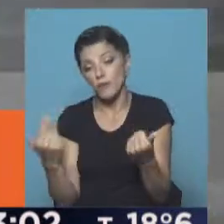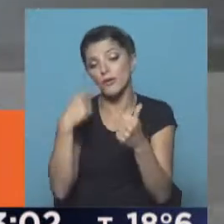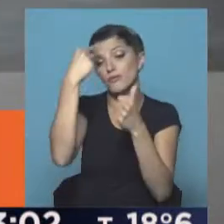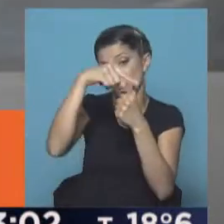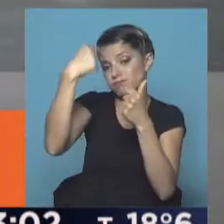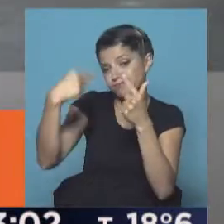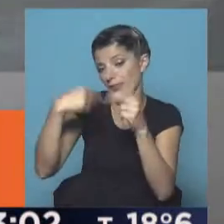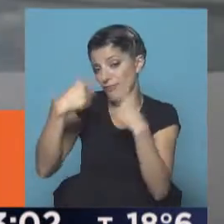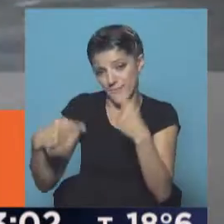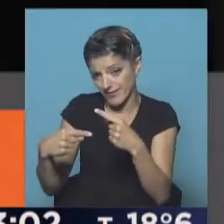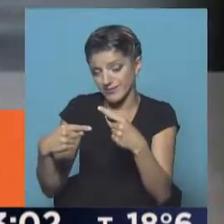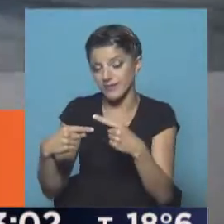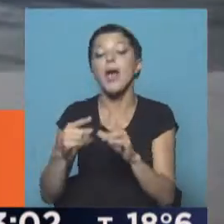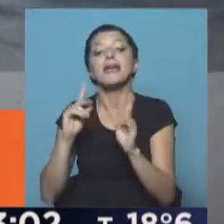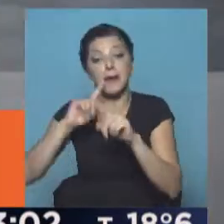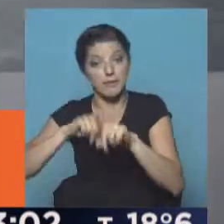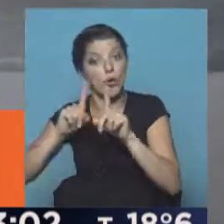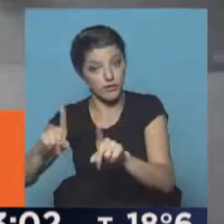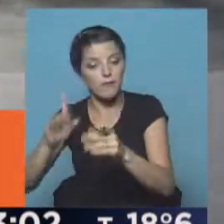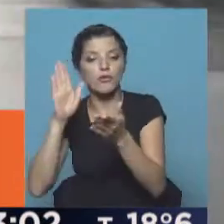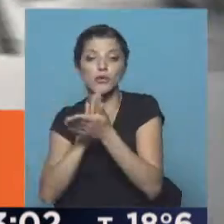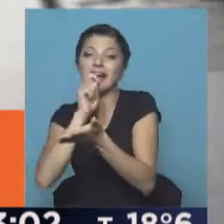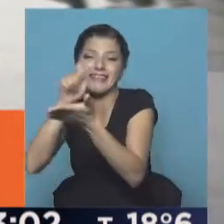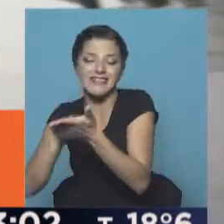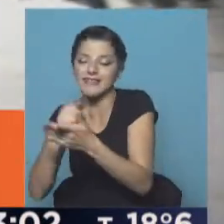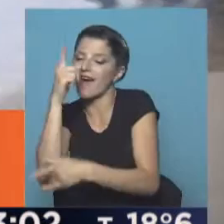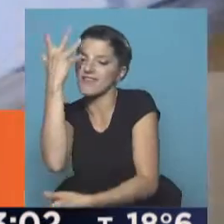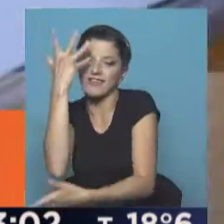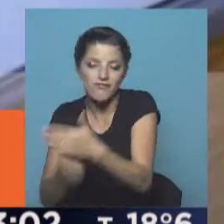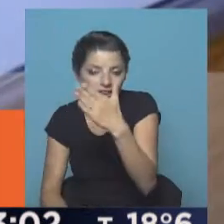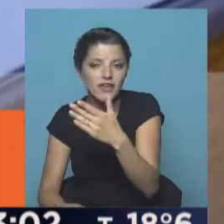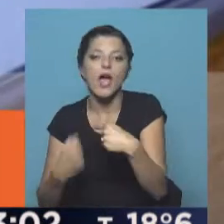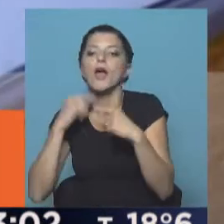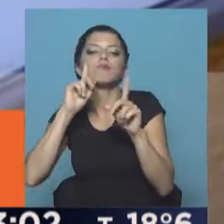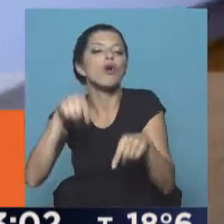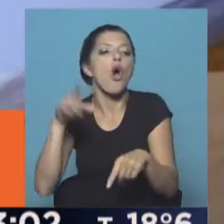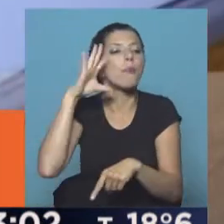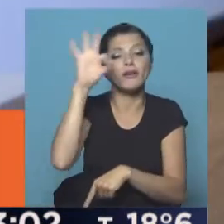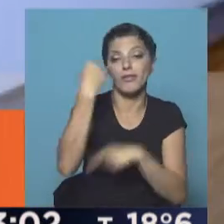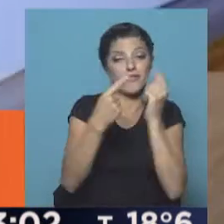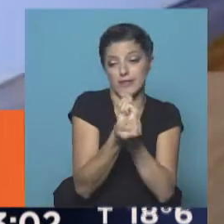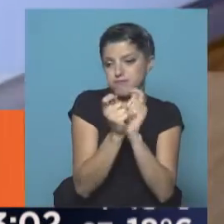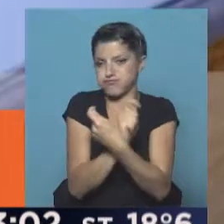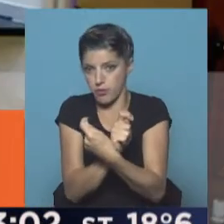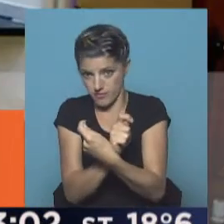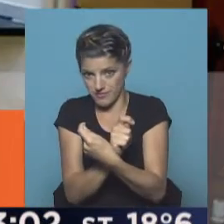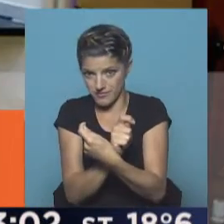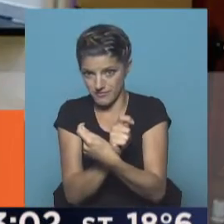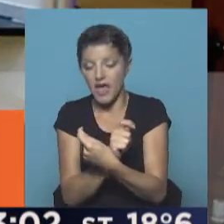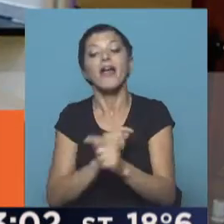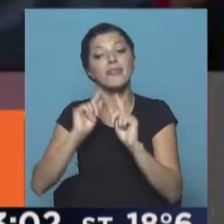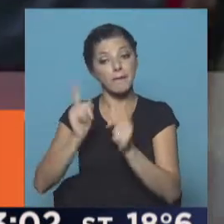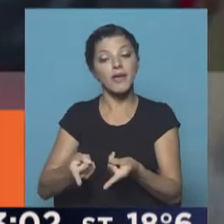factores, más la creciente dificultad de la técnica estadística para dar cuenta del cambio rápido y las derivas de opinión en sociedades complejas, además de